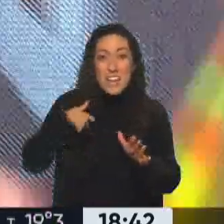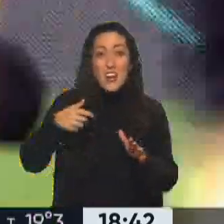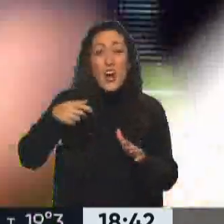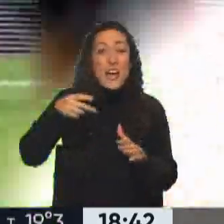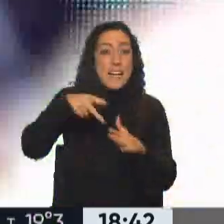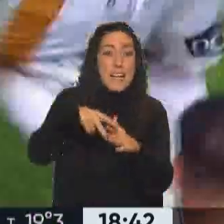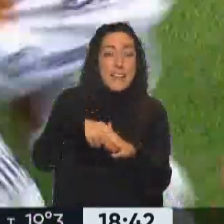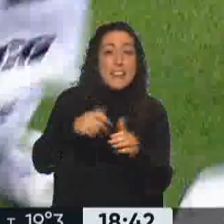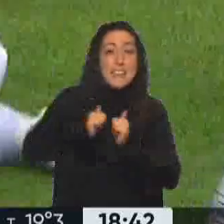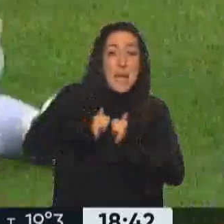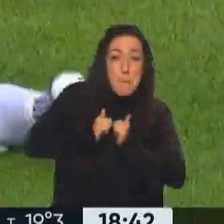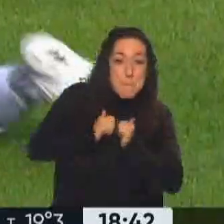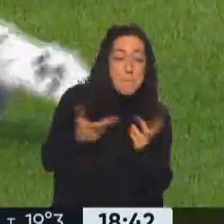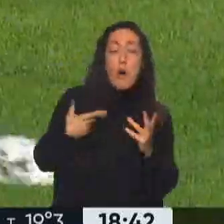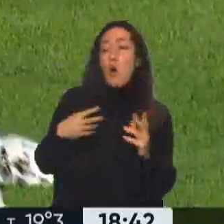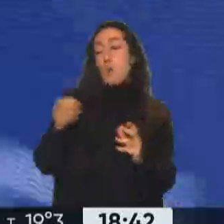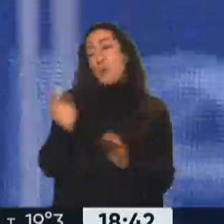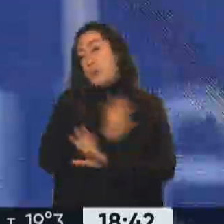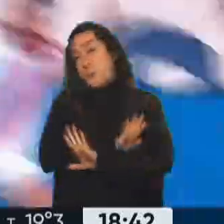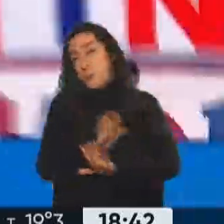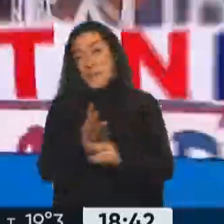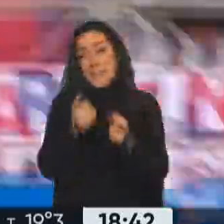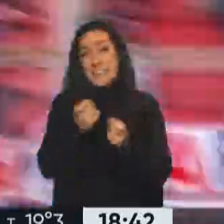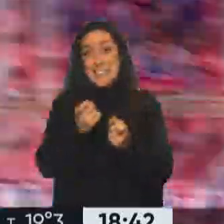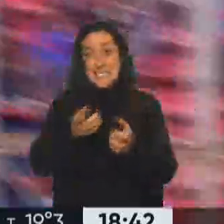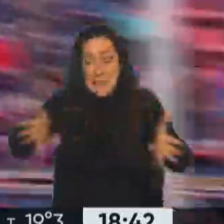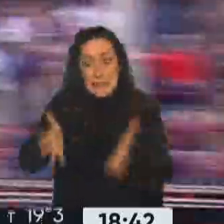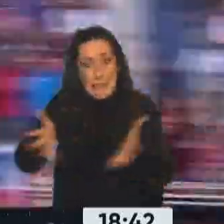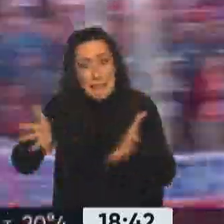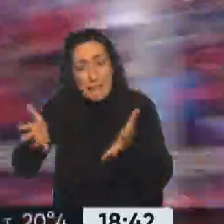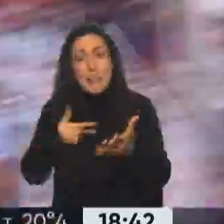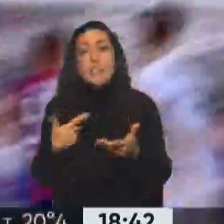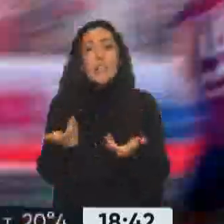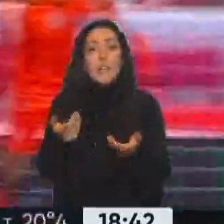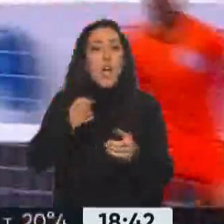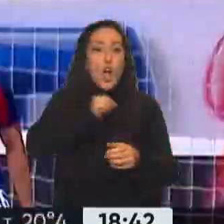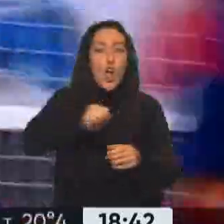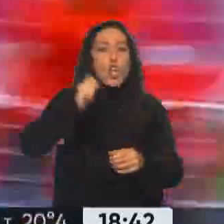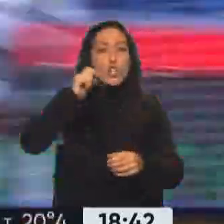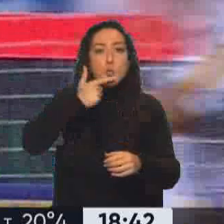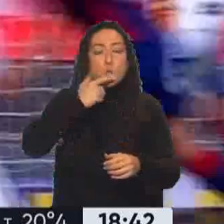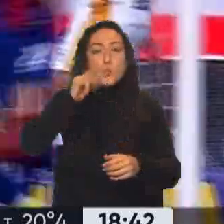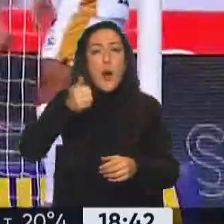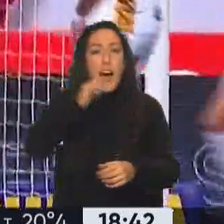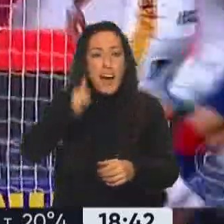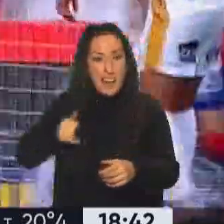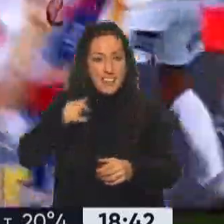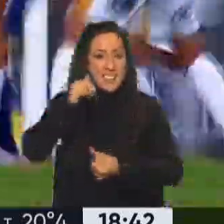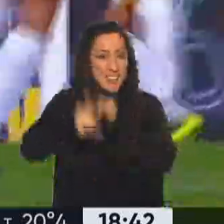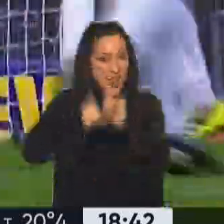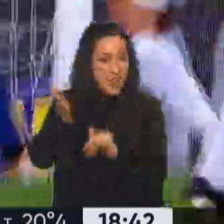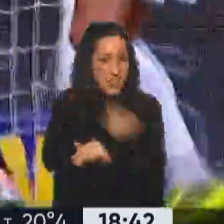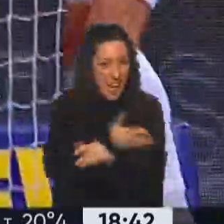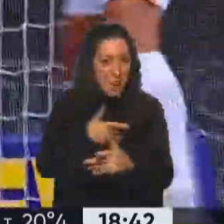Le tiraban con todo porque necesitaban una reacción. ¿Qué estuvo? Este es el gol de Suárez que te contaba. Fueron